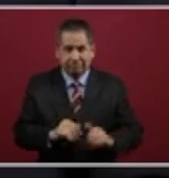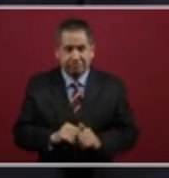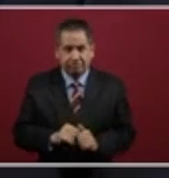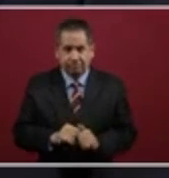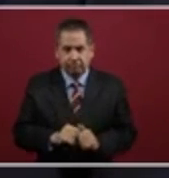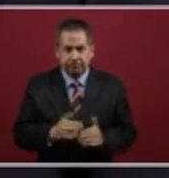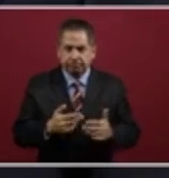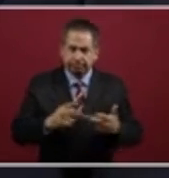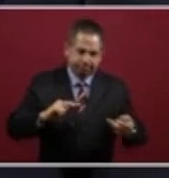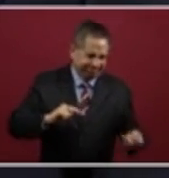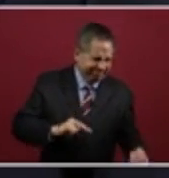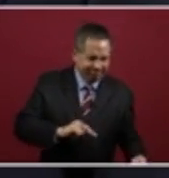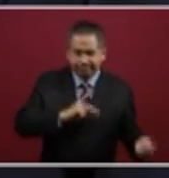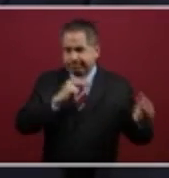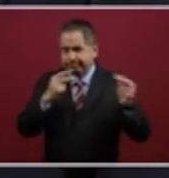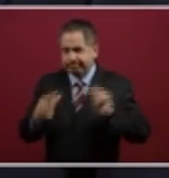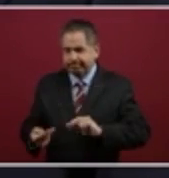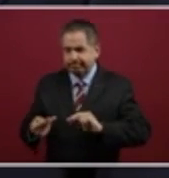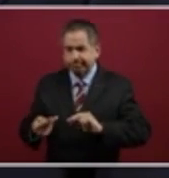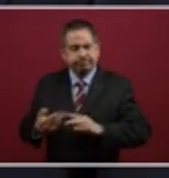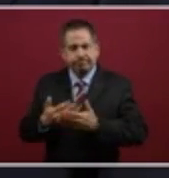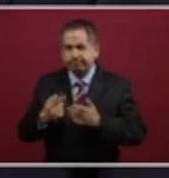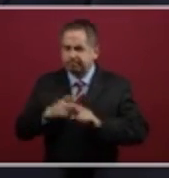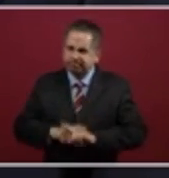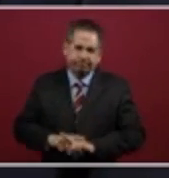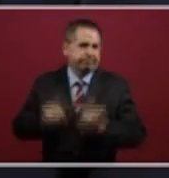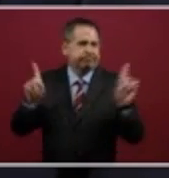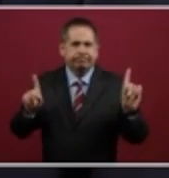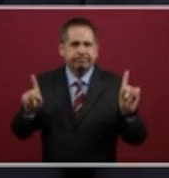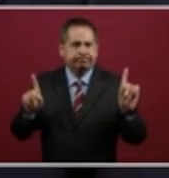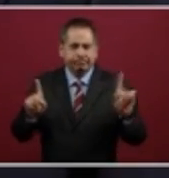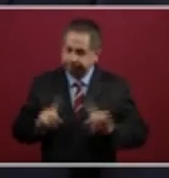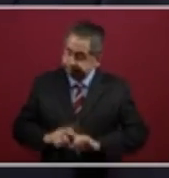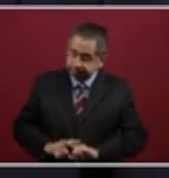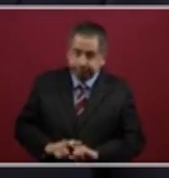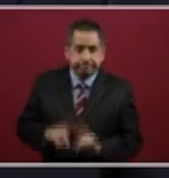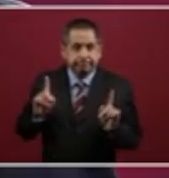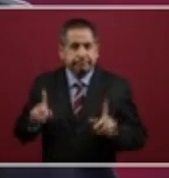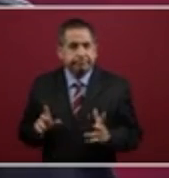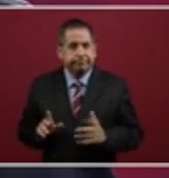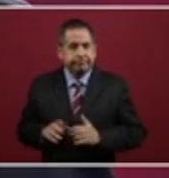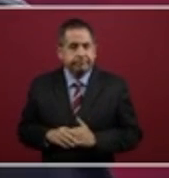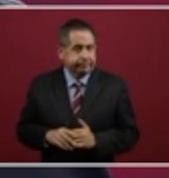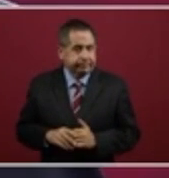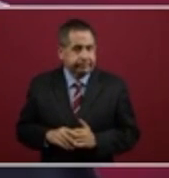Ahora es distinto. Entonces, que